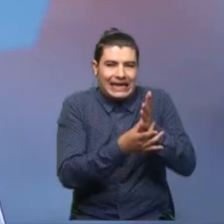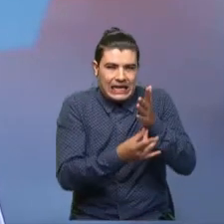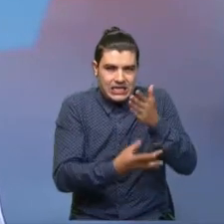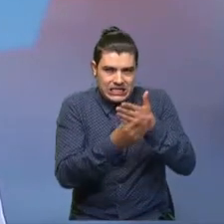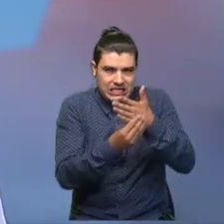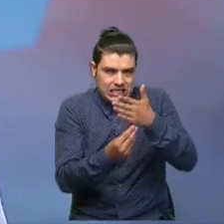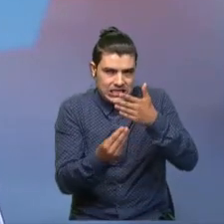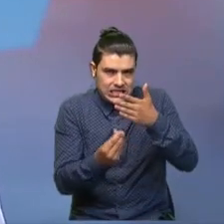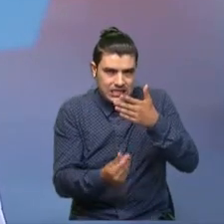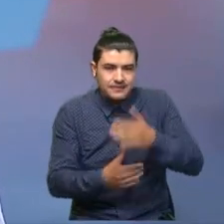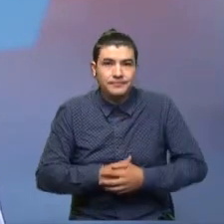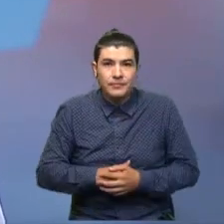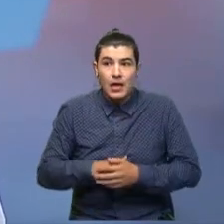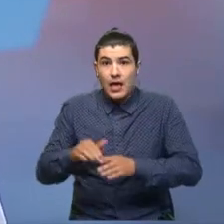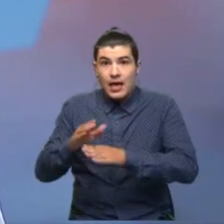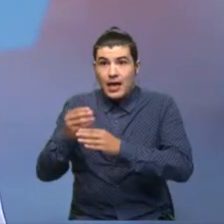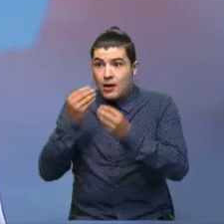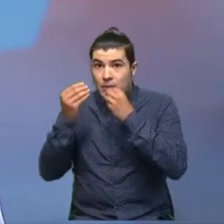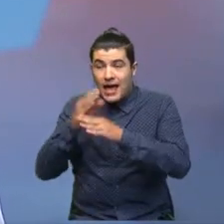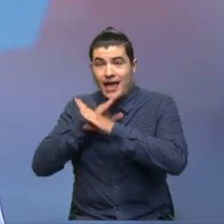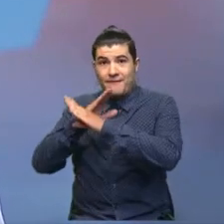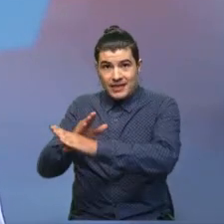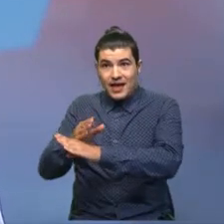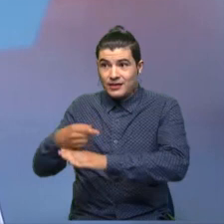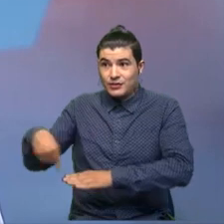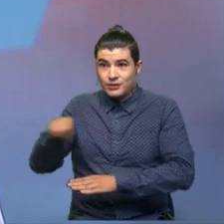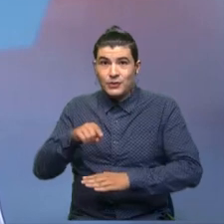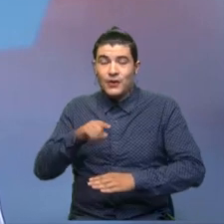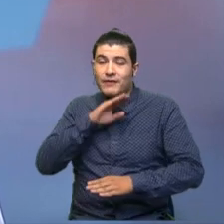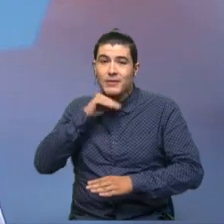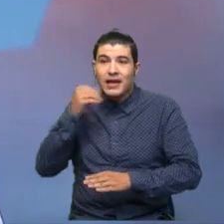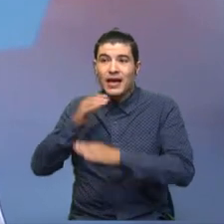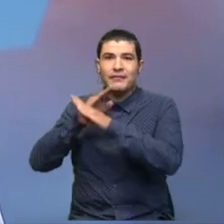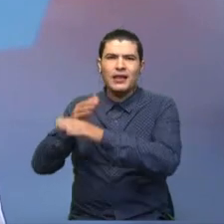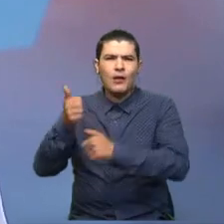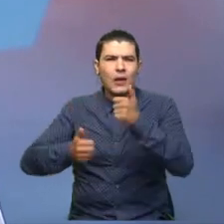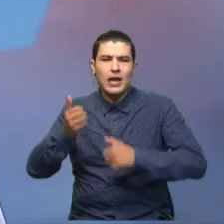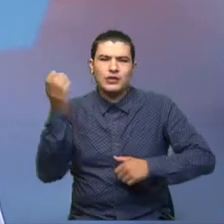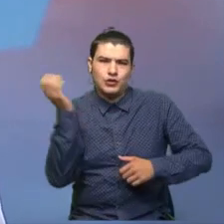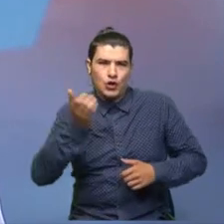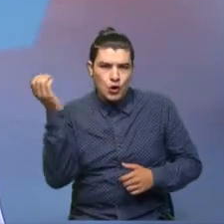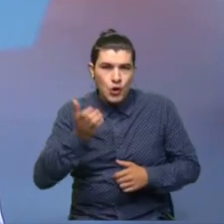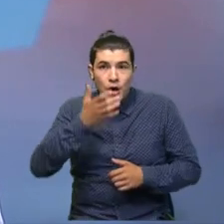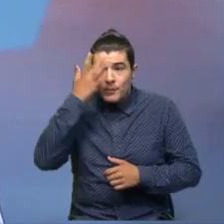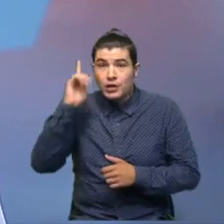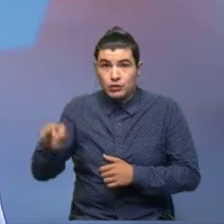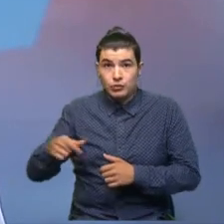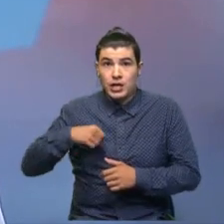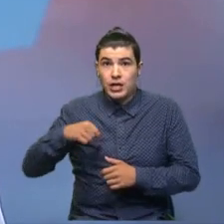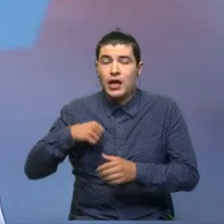los que previenen o te ayudan a combatir este tipo de sintomatología es el yogur, porque es rico en